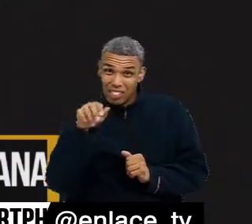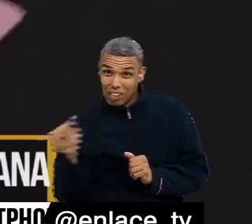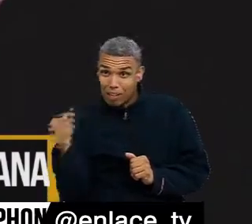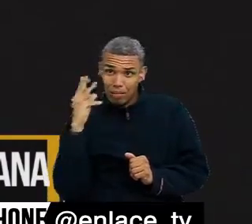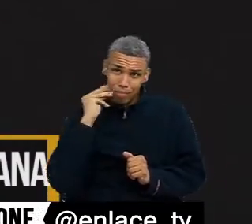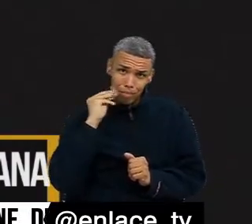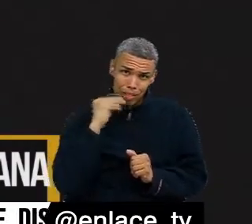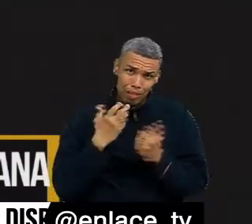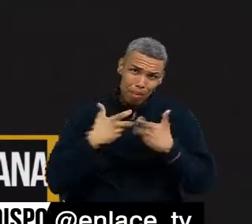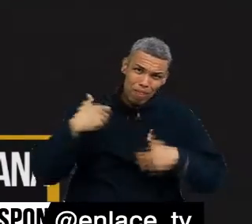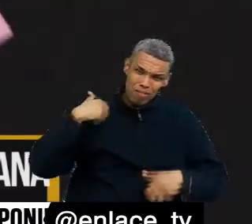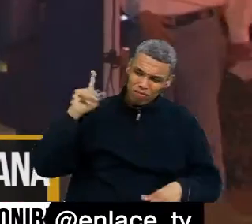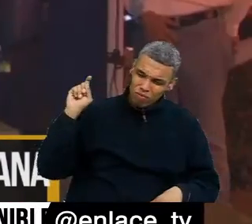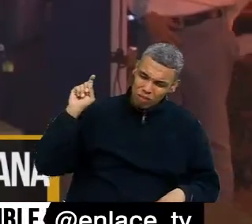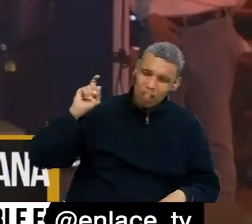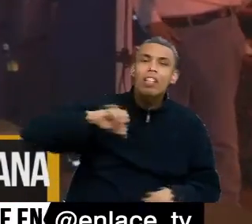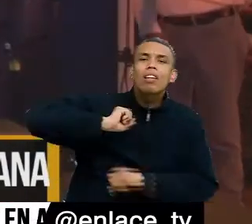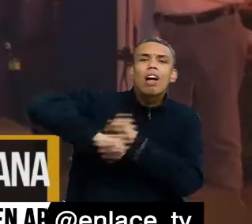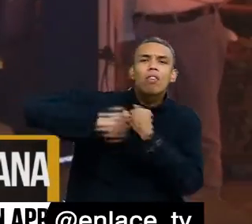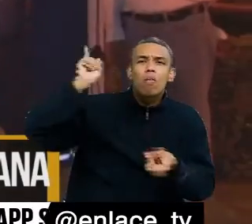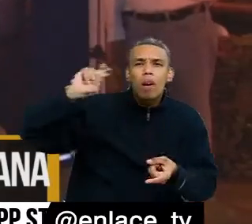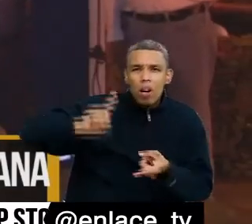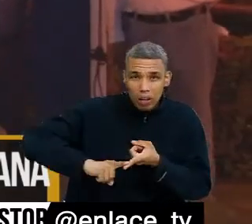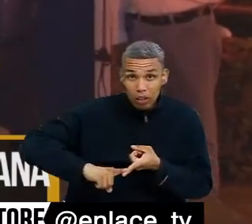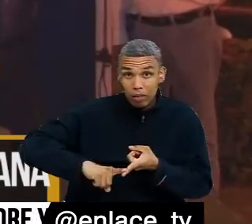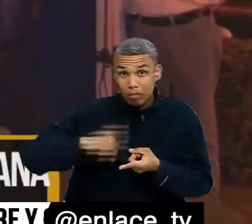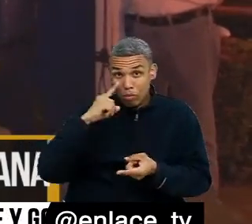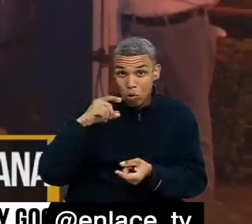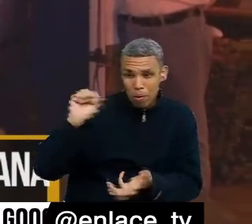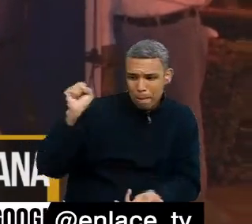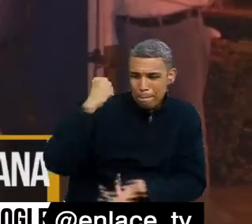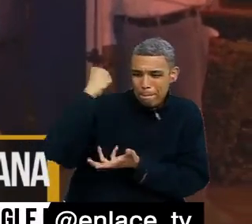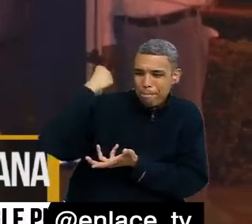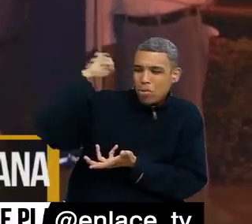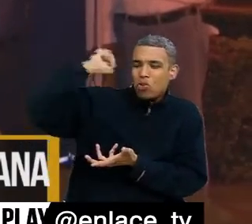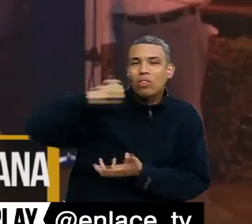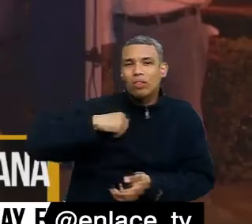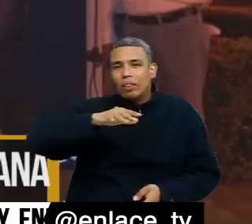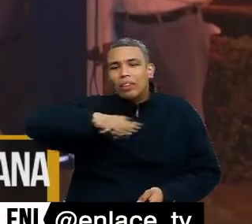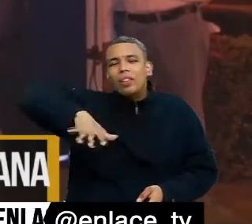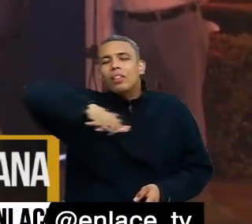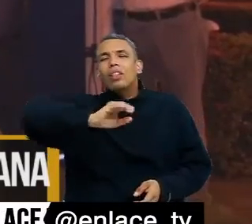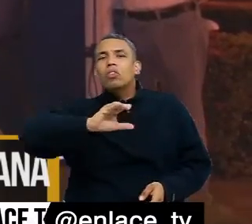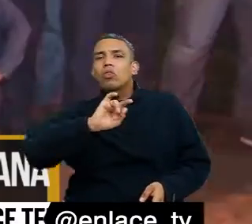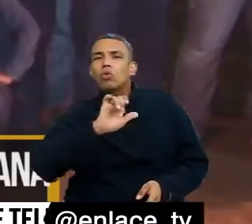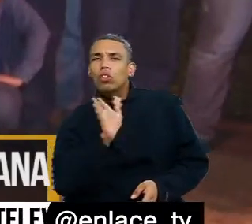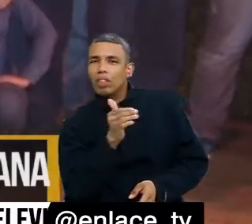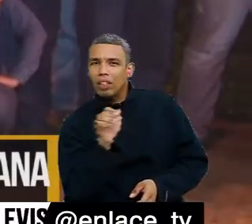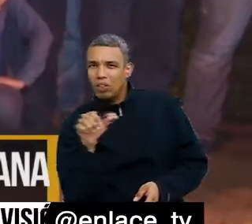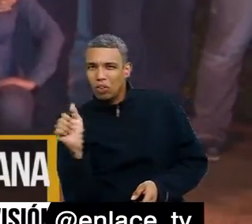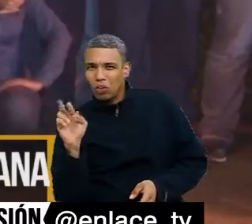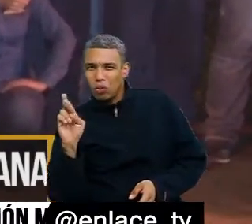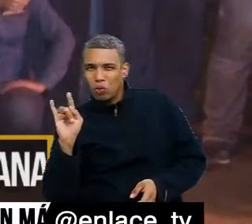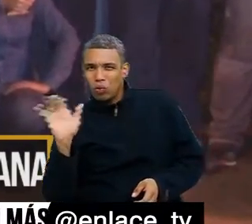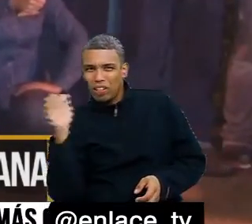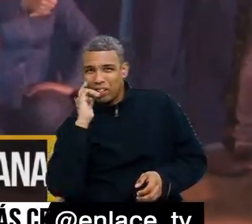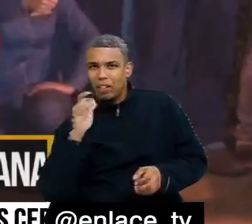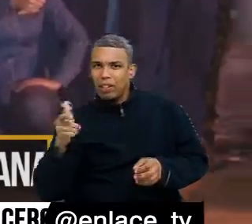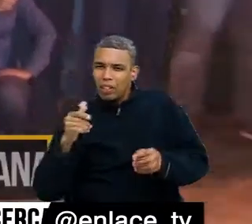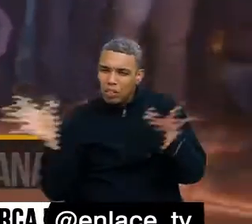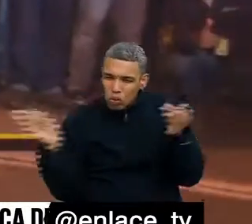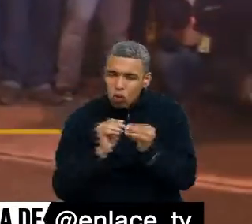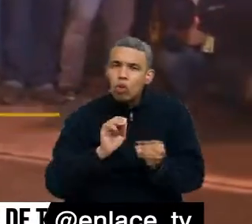empresa de casi 6 años frente a este último activo. Los dos campos representan el 41% de la producción y despacho de gas